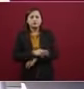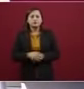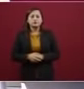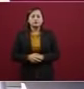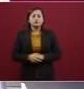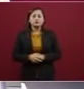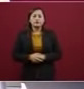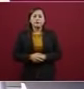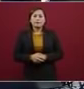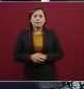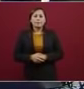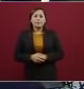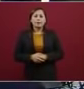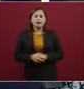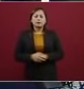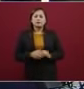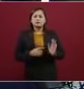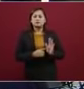no las tenemos.